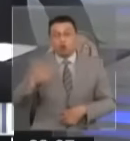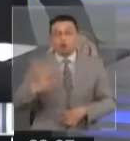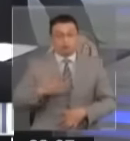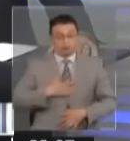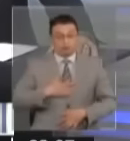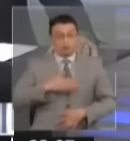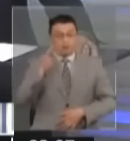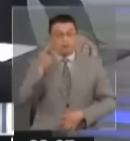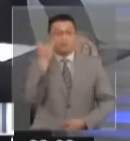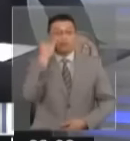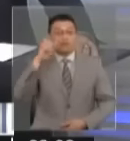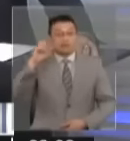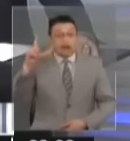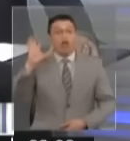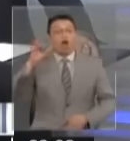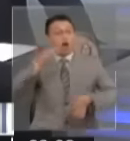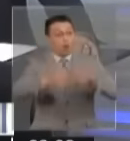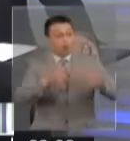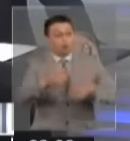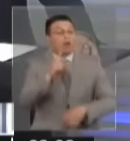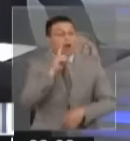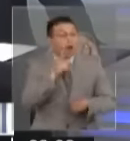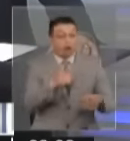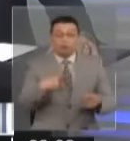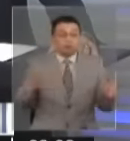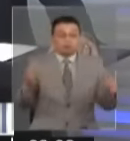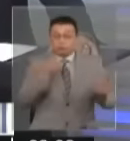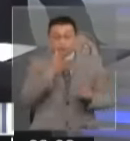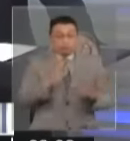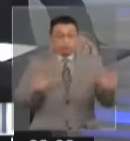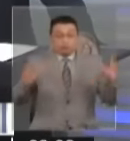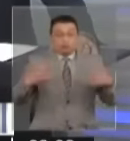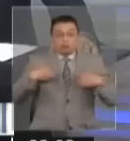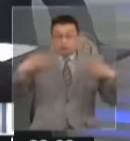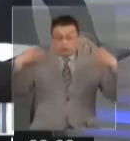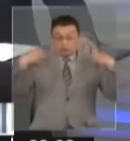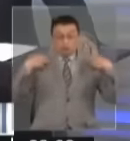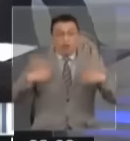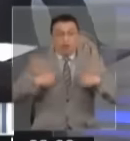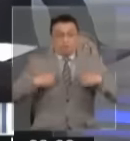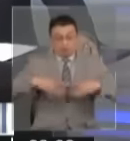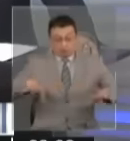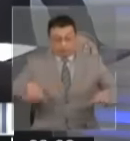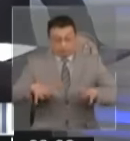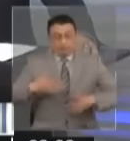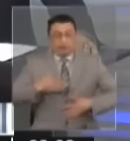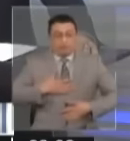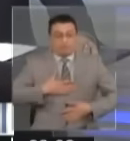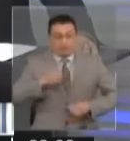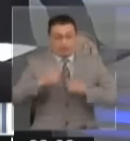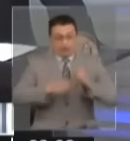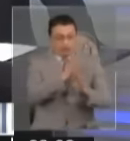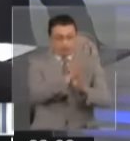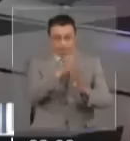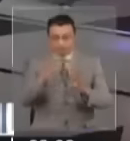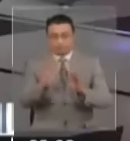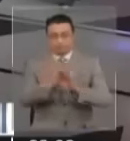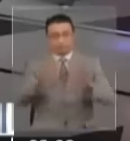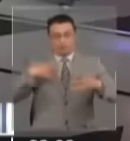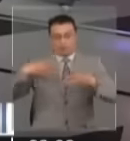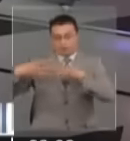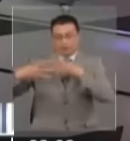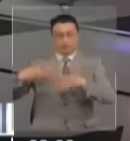fiscalía o la justicia determine qué es lo que hay, yo no me voy a pronunciar. Yo me hago responsable de mi gestión, de mi corrección, mi transparencia